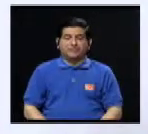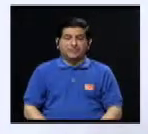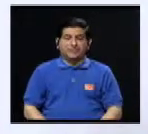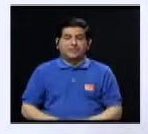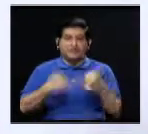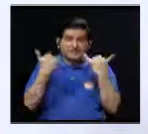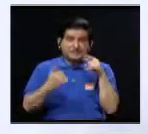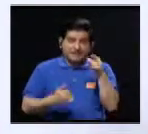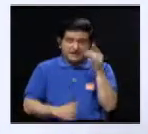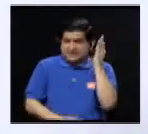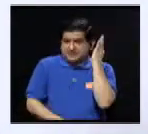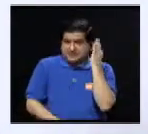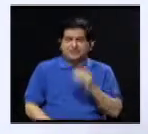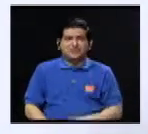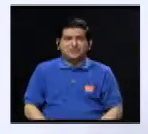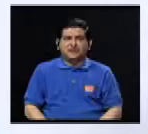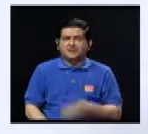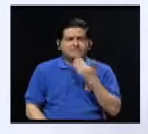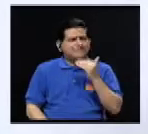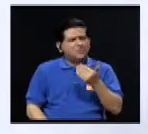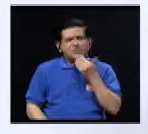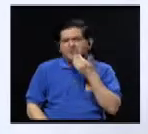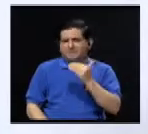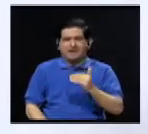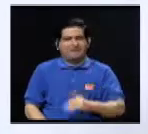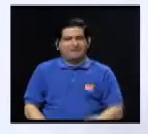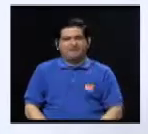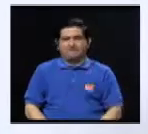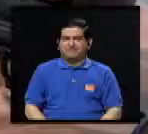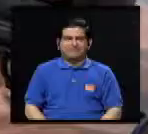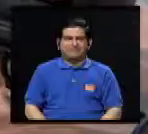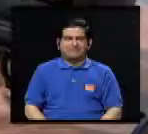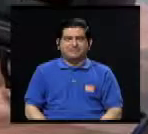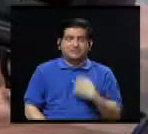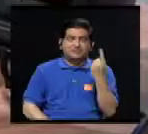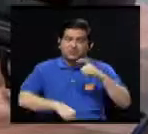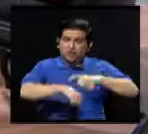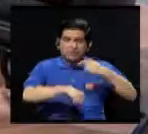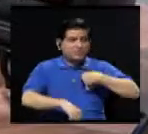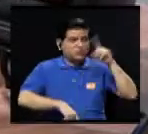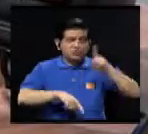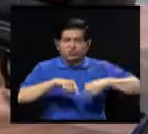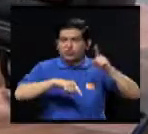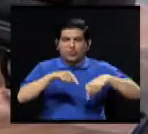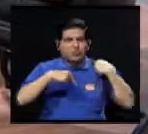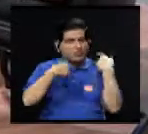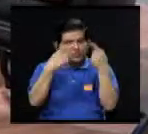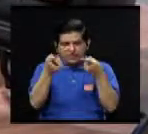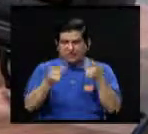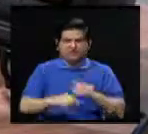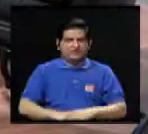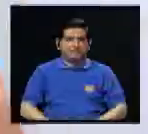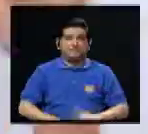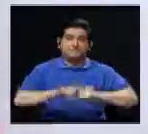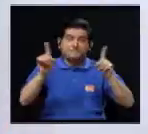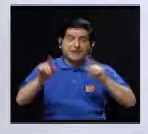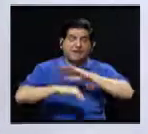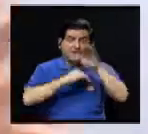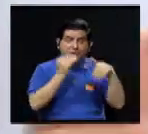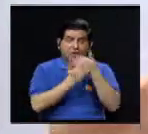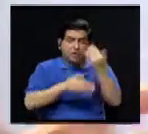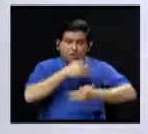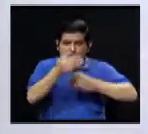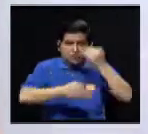estaba ya muy mal. Fue el único momento en el que yo no pude estar con ellas, pero en todo el